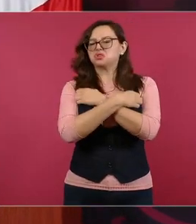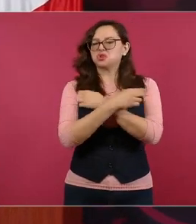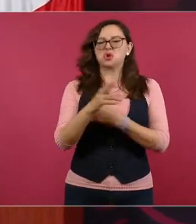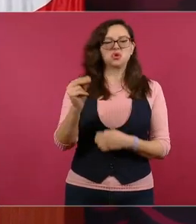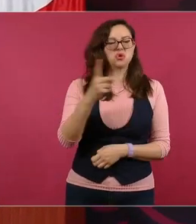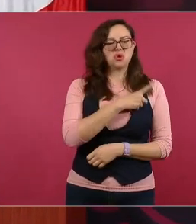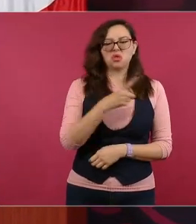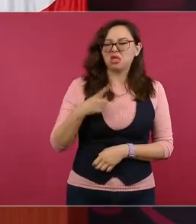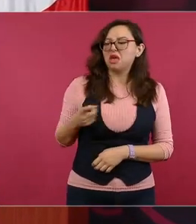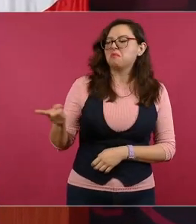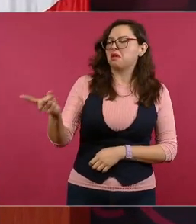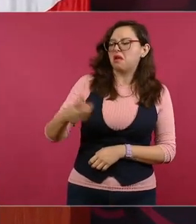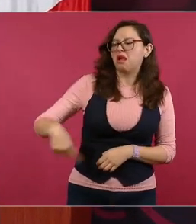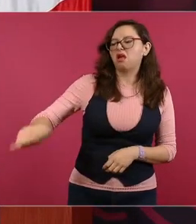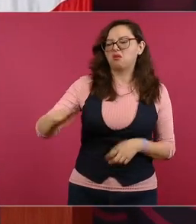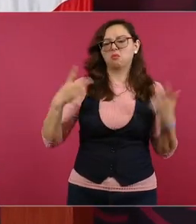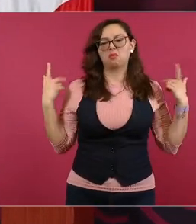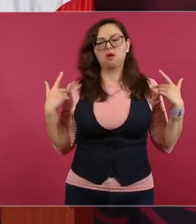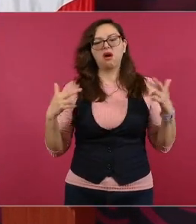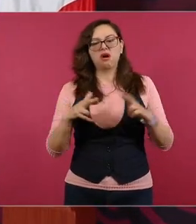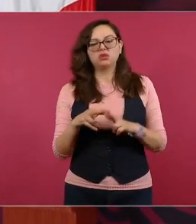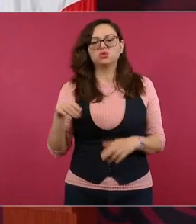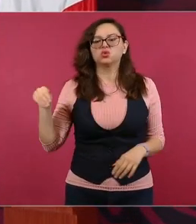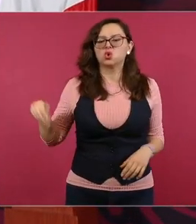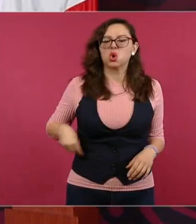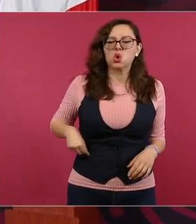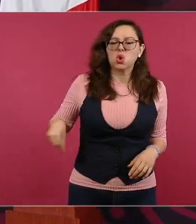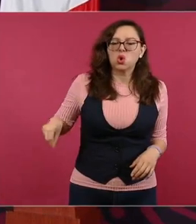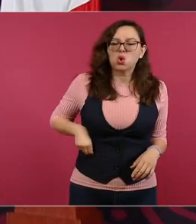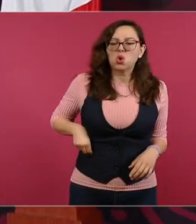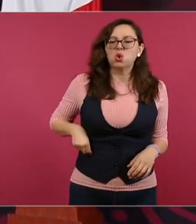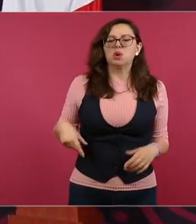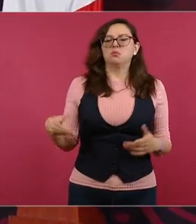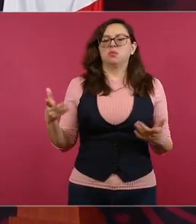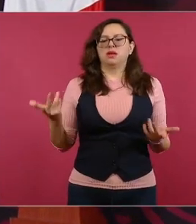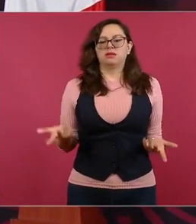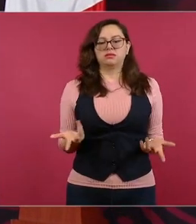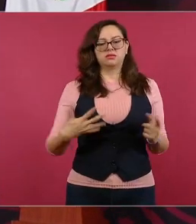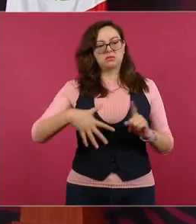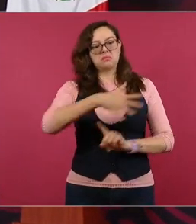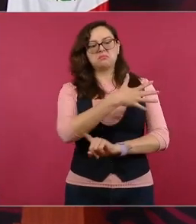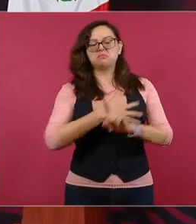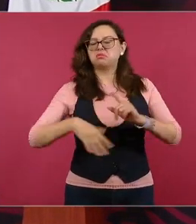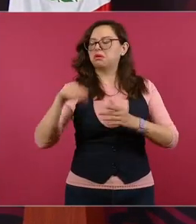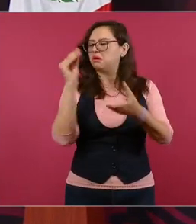los maestros no tomando en cuenta otros los